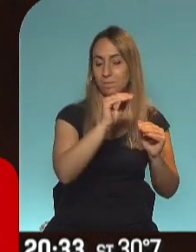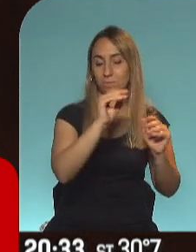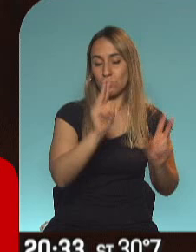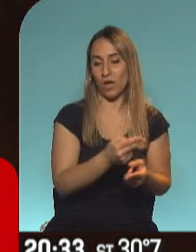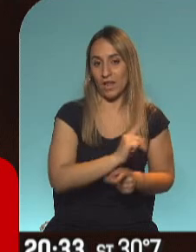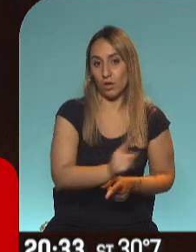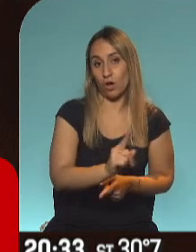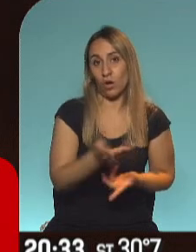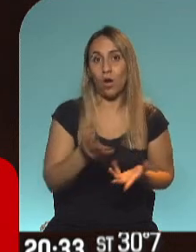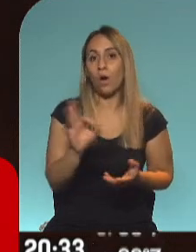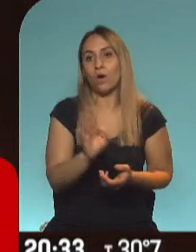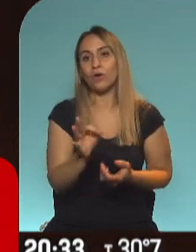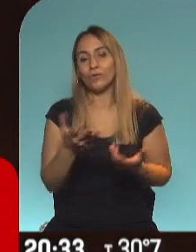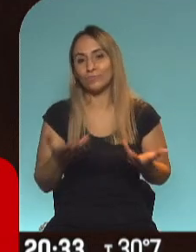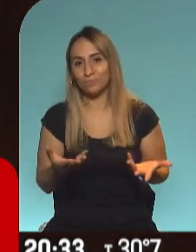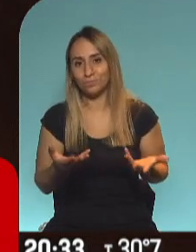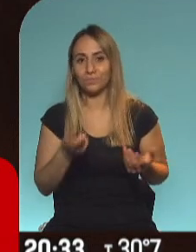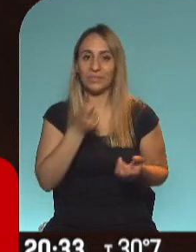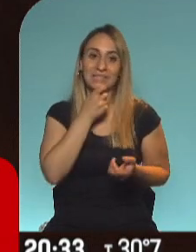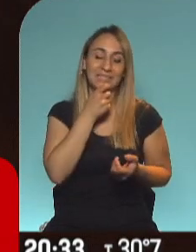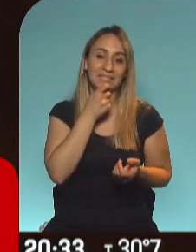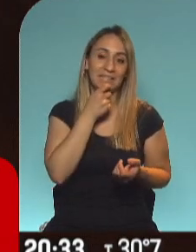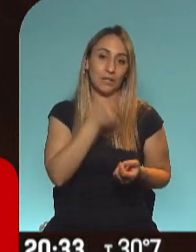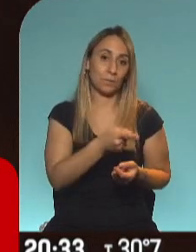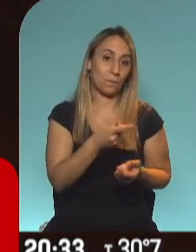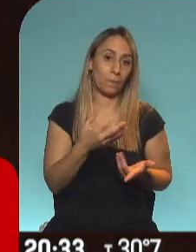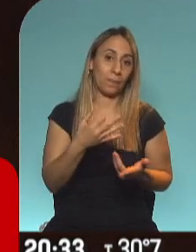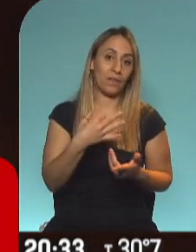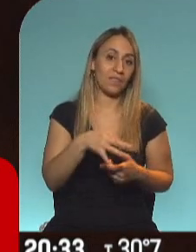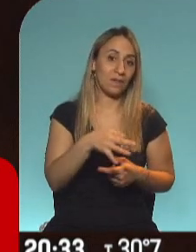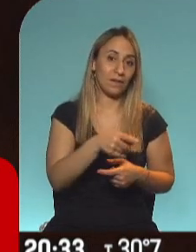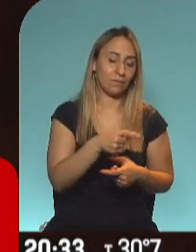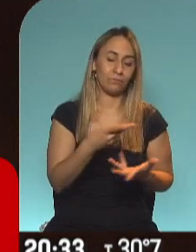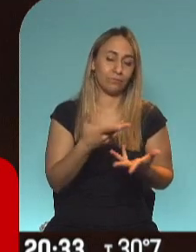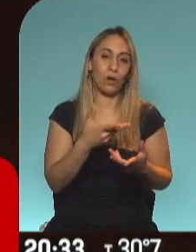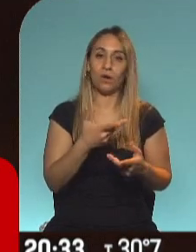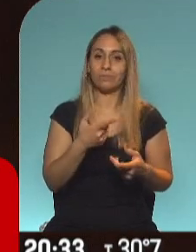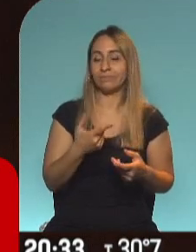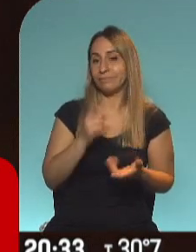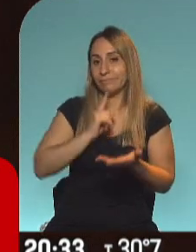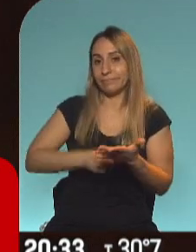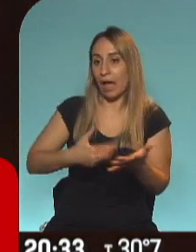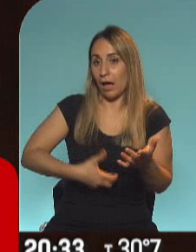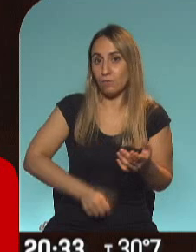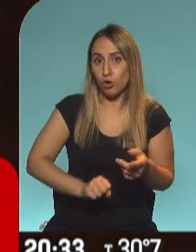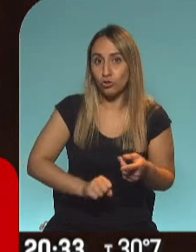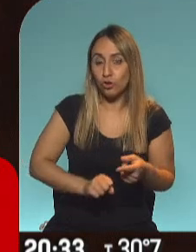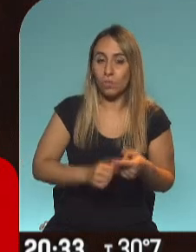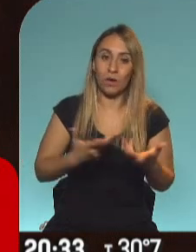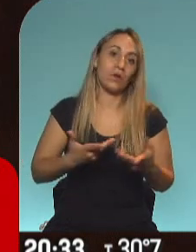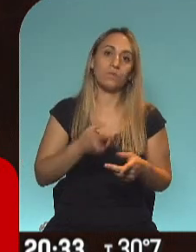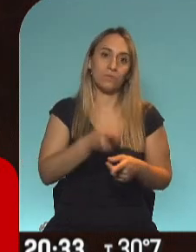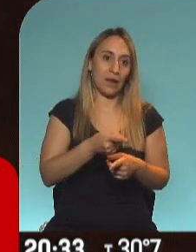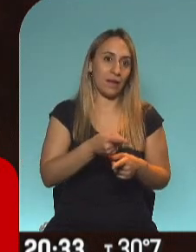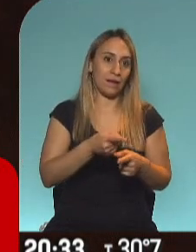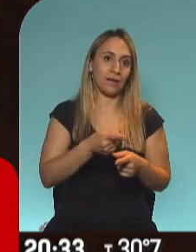caso, vuelvo a decir, si tienen que ir irremediablemente a una situación de este tipo, que no tengan las consecuencias que están teniendo